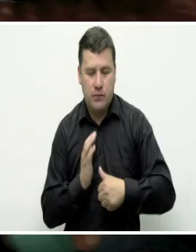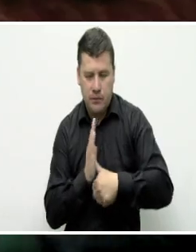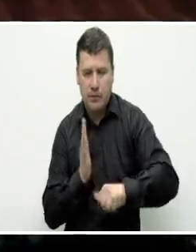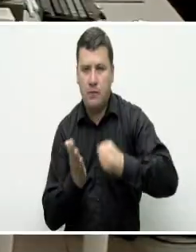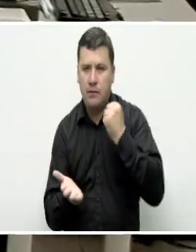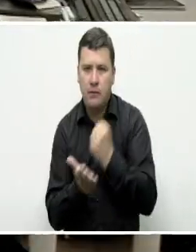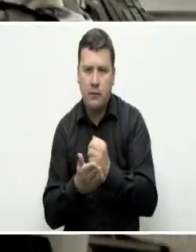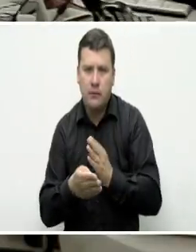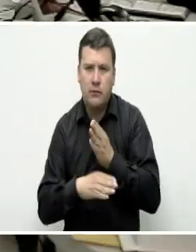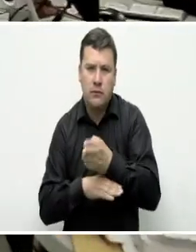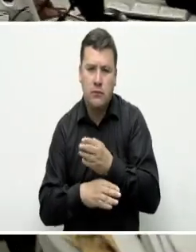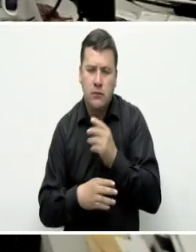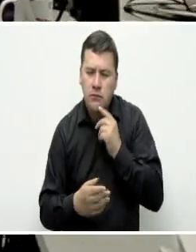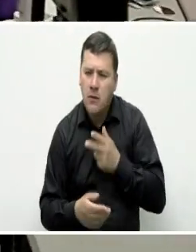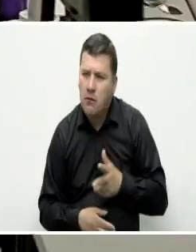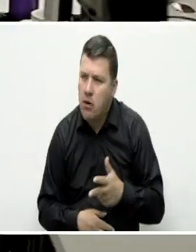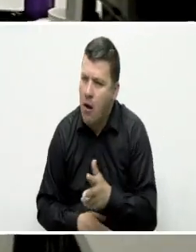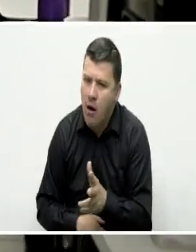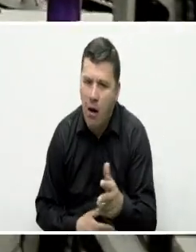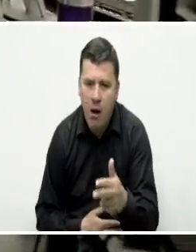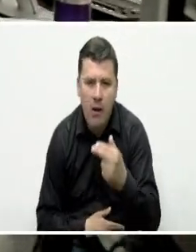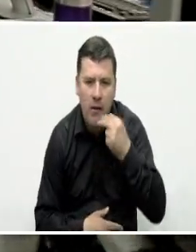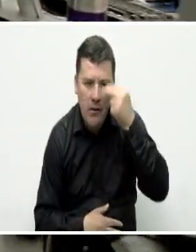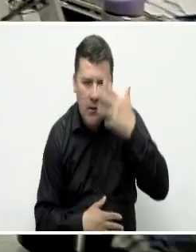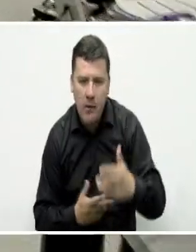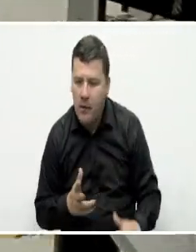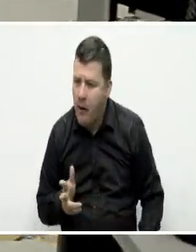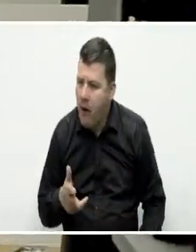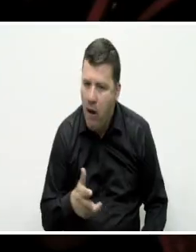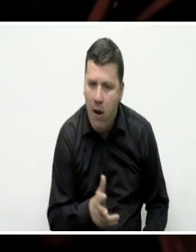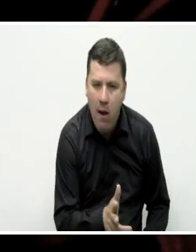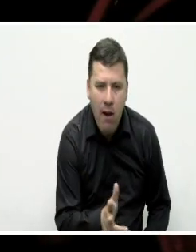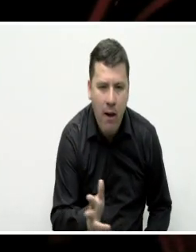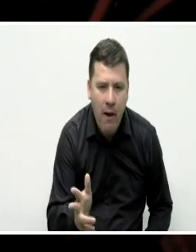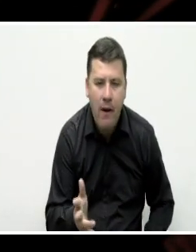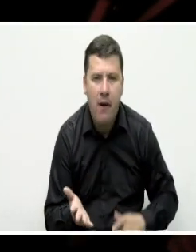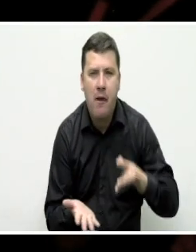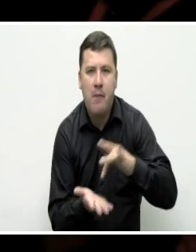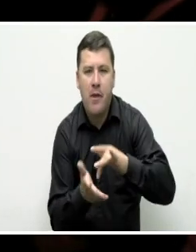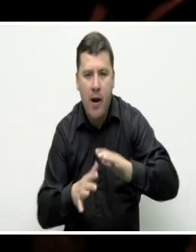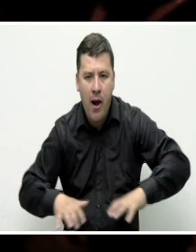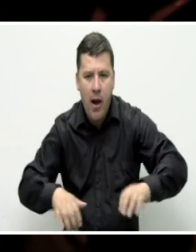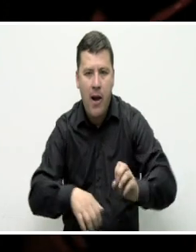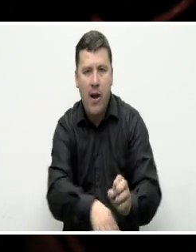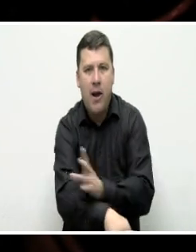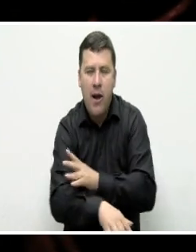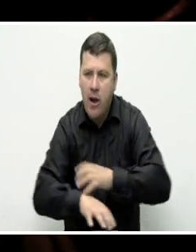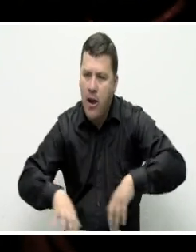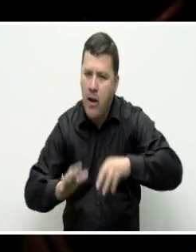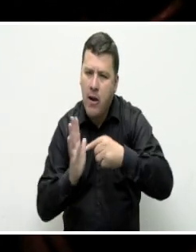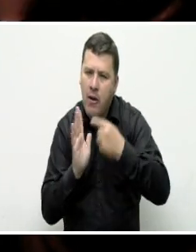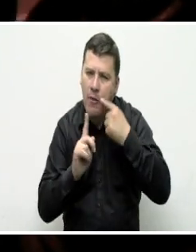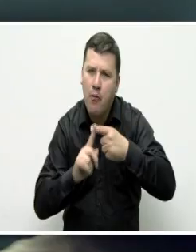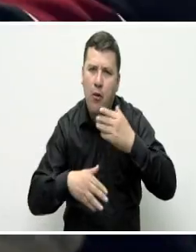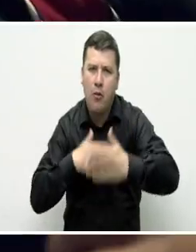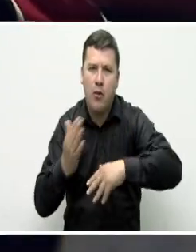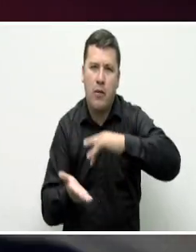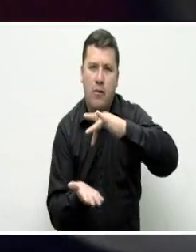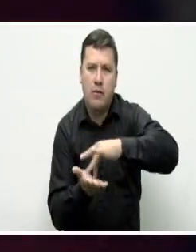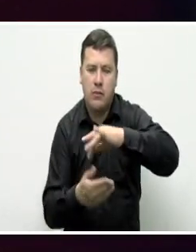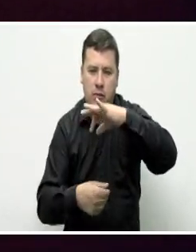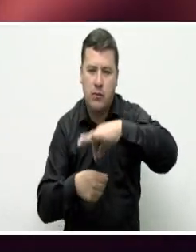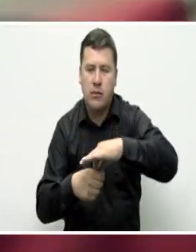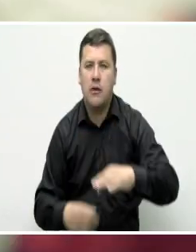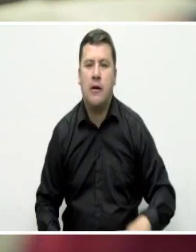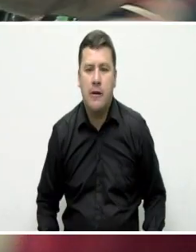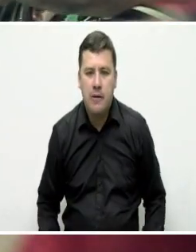registraduría a través de los recorridos guiados por su historia y su participación en actividades de sensibilización sobre el proceso electoral.